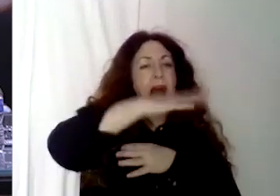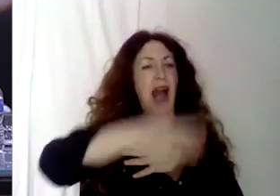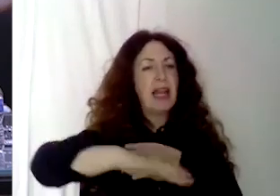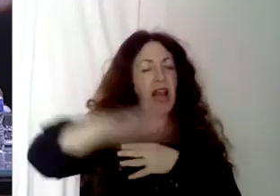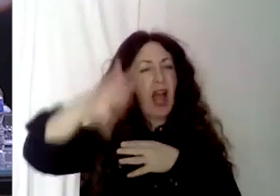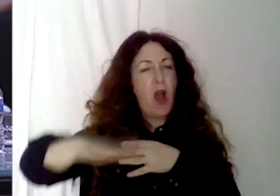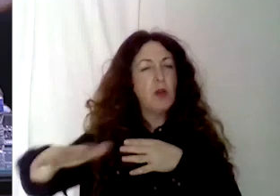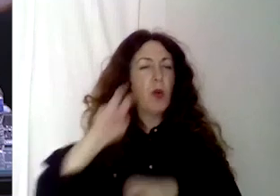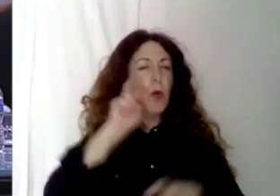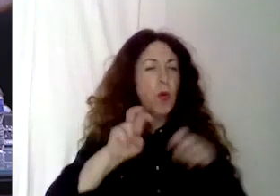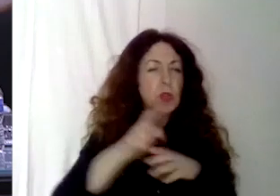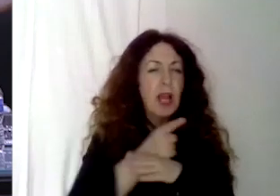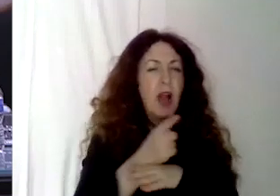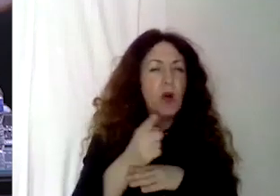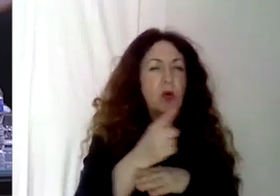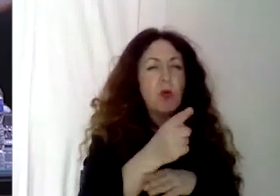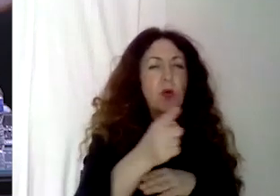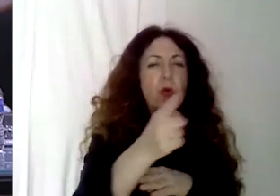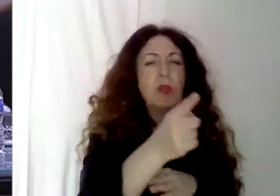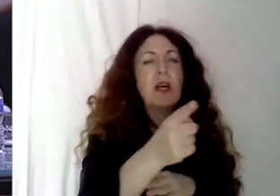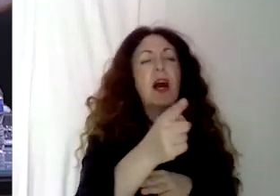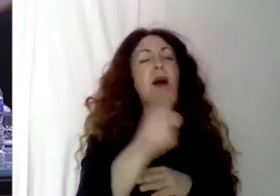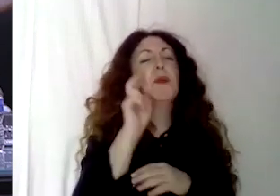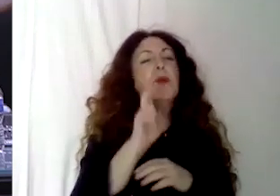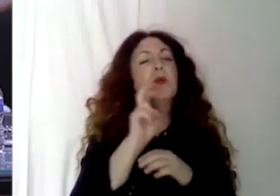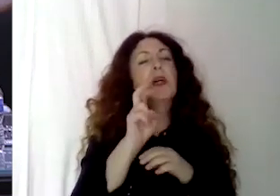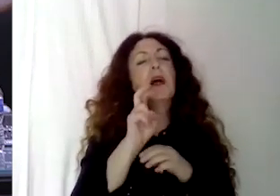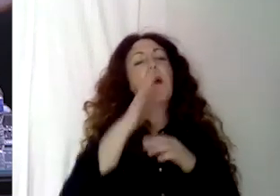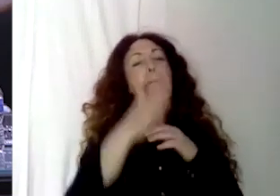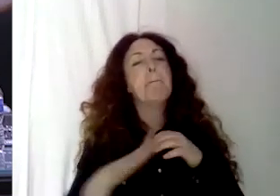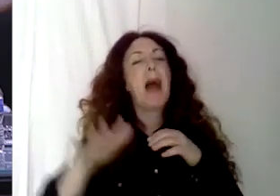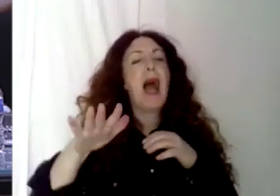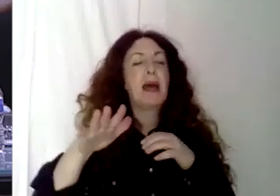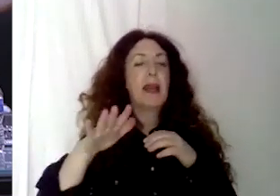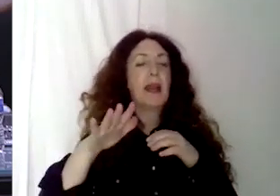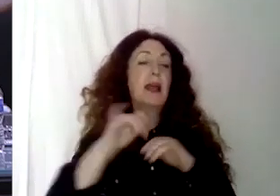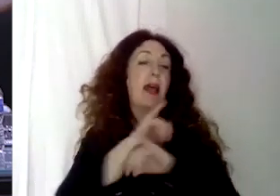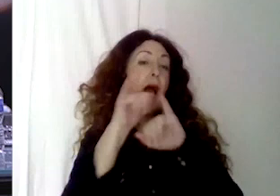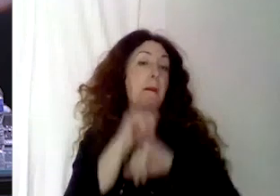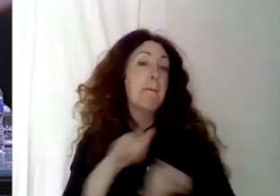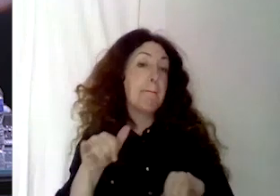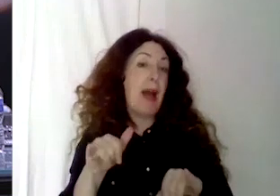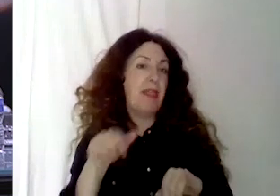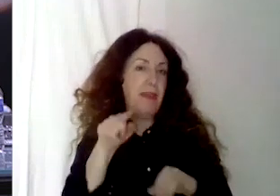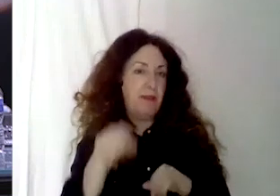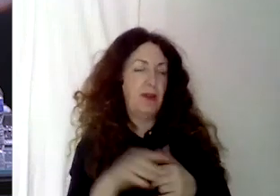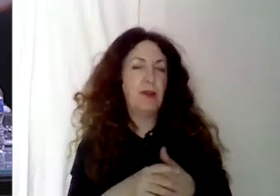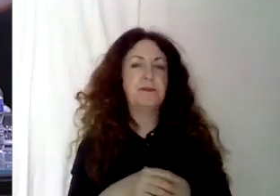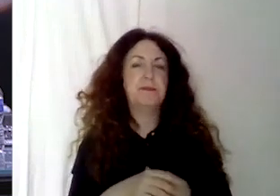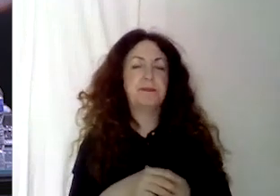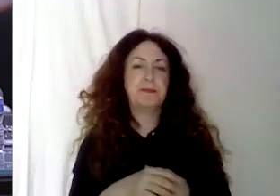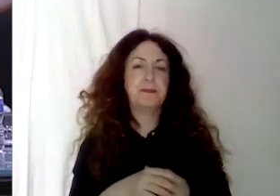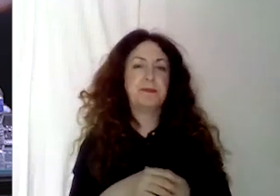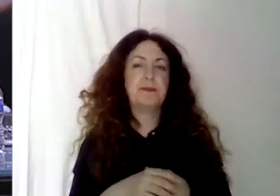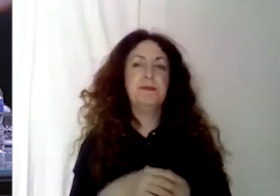la ruta hacia el Pacífico por la parte norte. Se dice, con razón, que